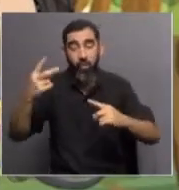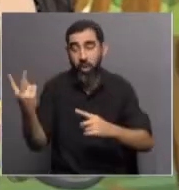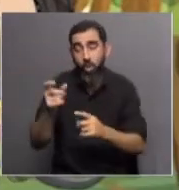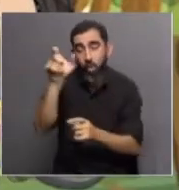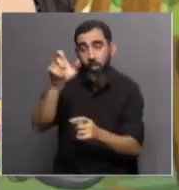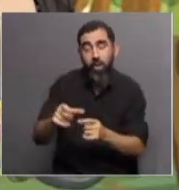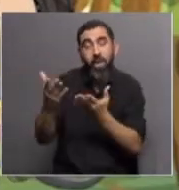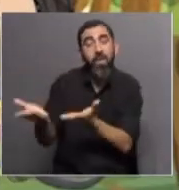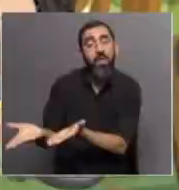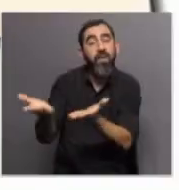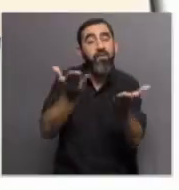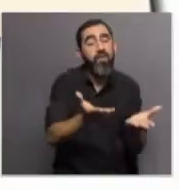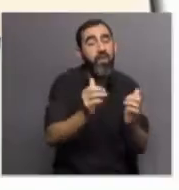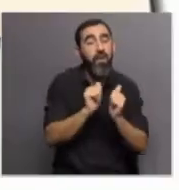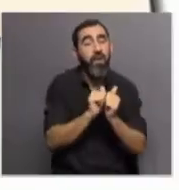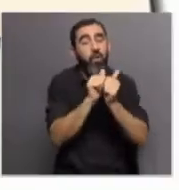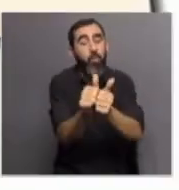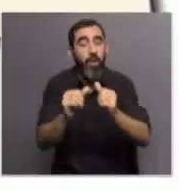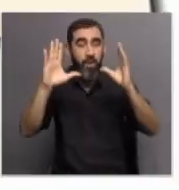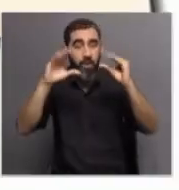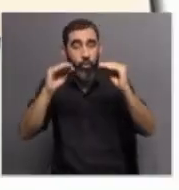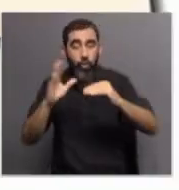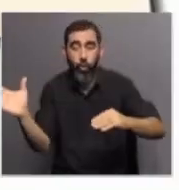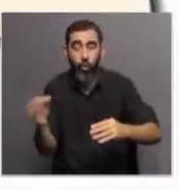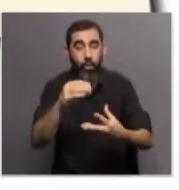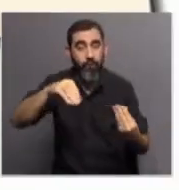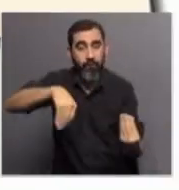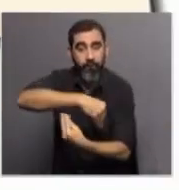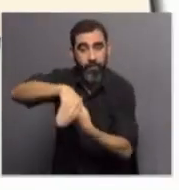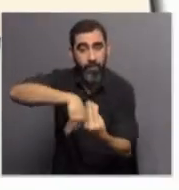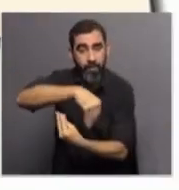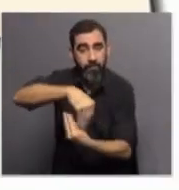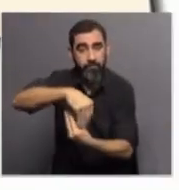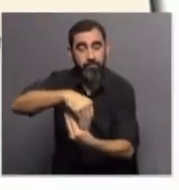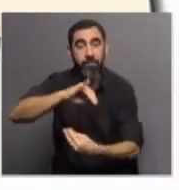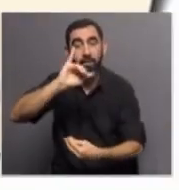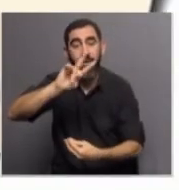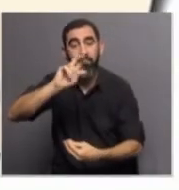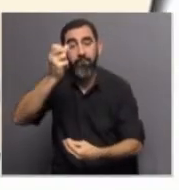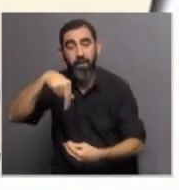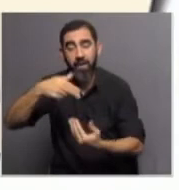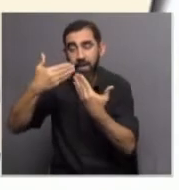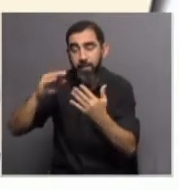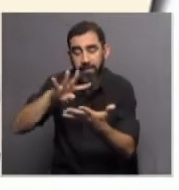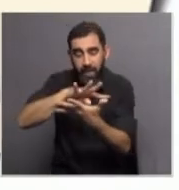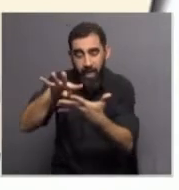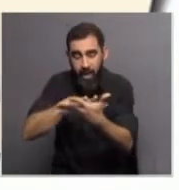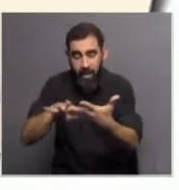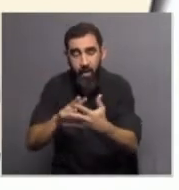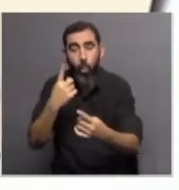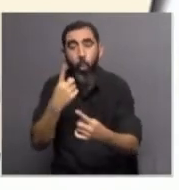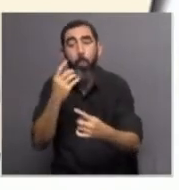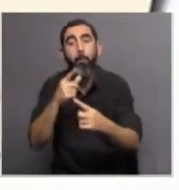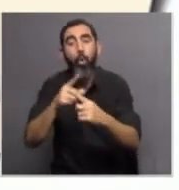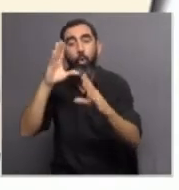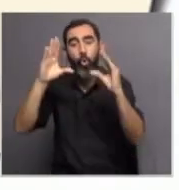una invitación para acompañar las noches de toda la familia. Iván ya comenzó a leer un cuento por noche,